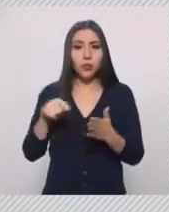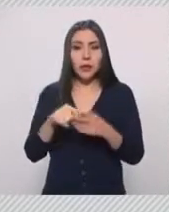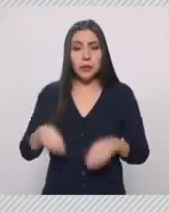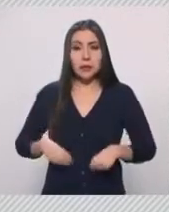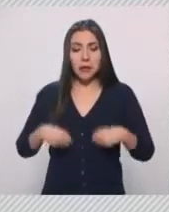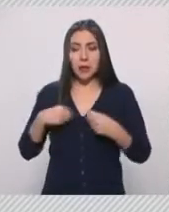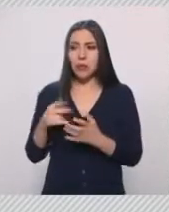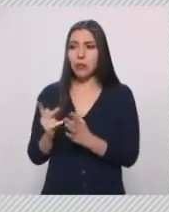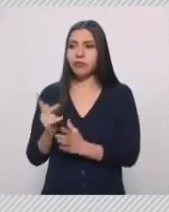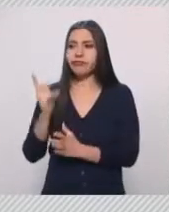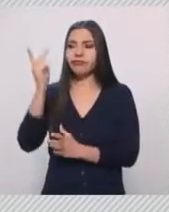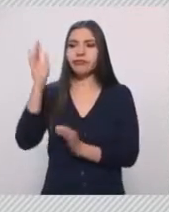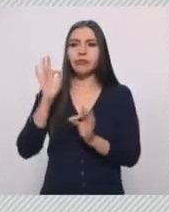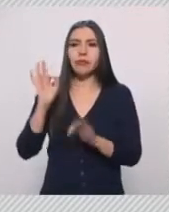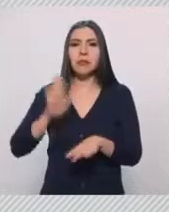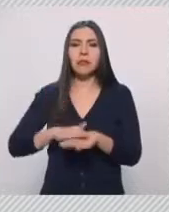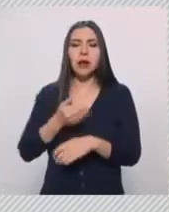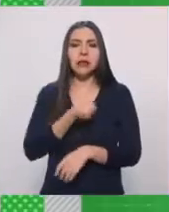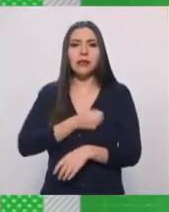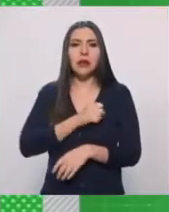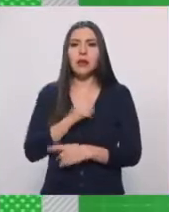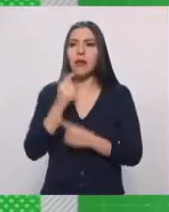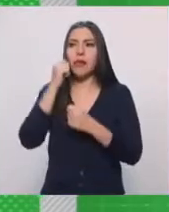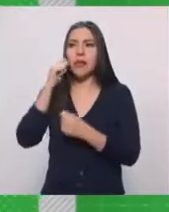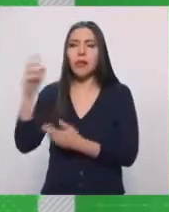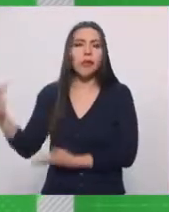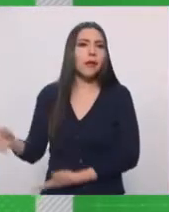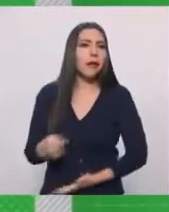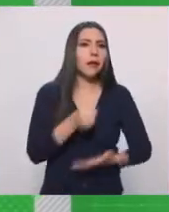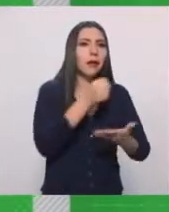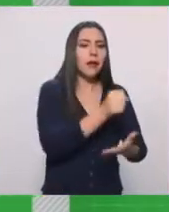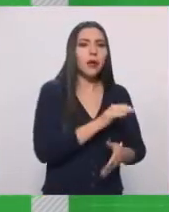y generar un ecosistema más saludable. Buenos días, Tomás.